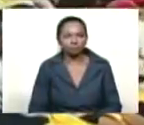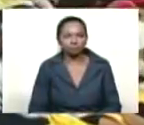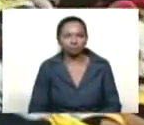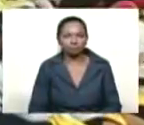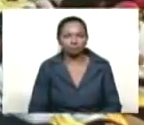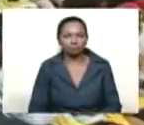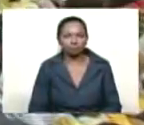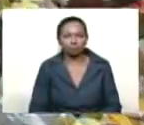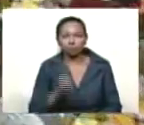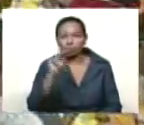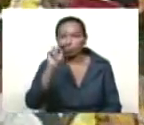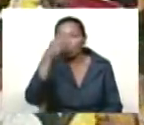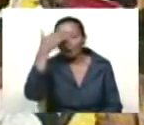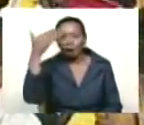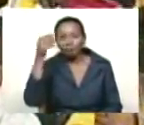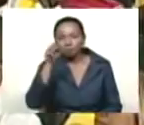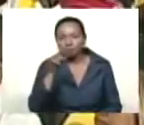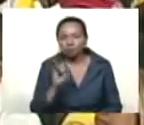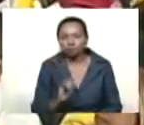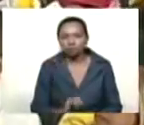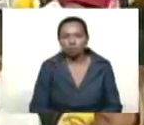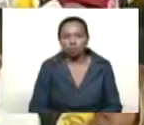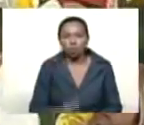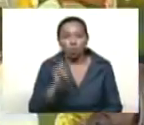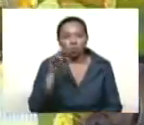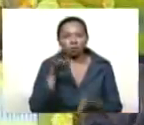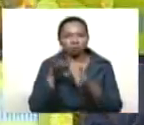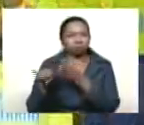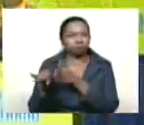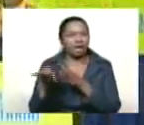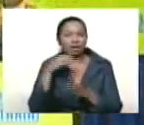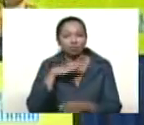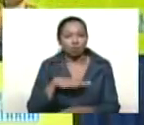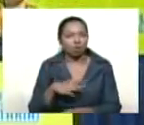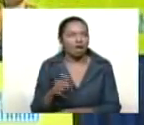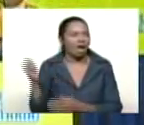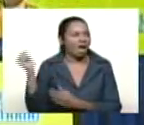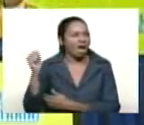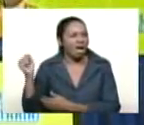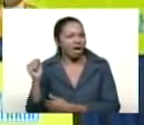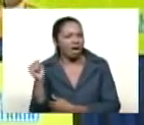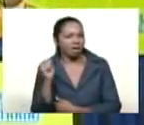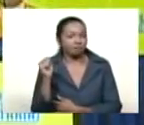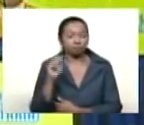No lo olvidemos, no lo dejemos de lado. No es cualquier cosa,